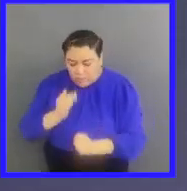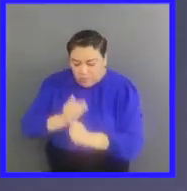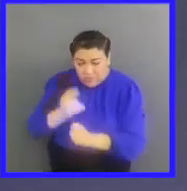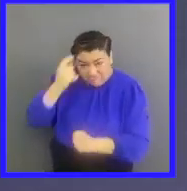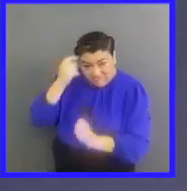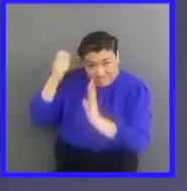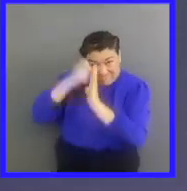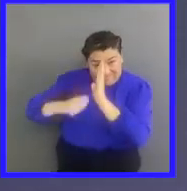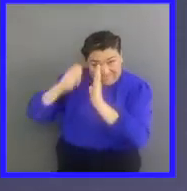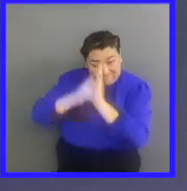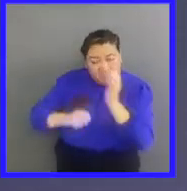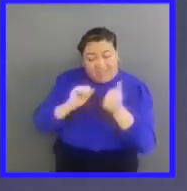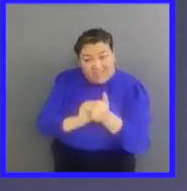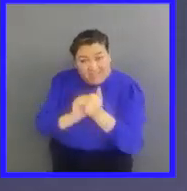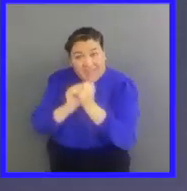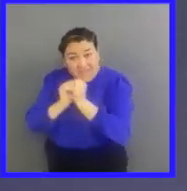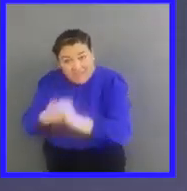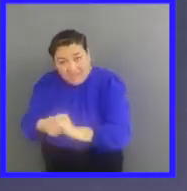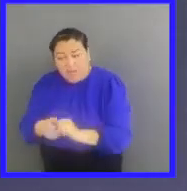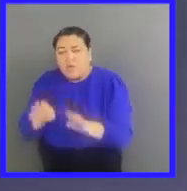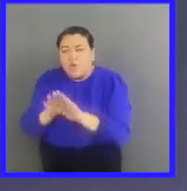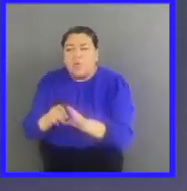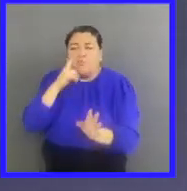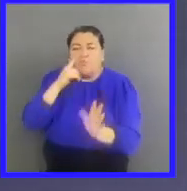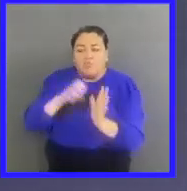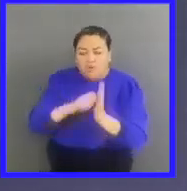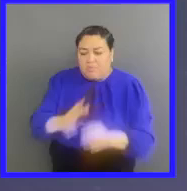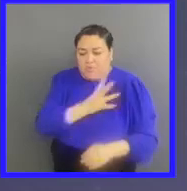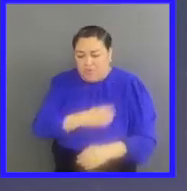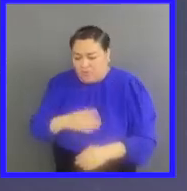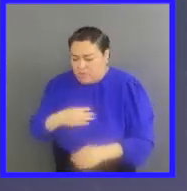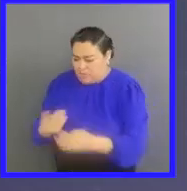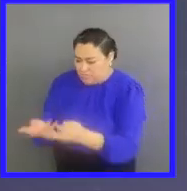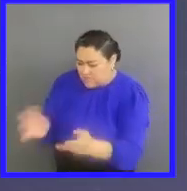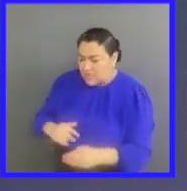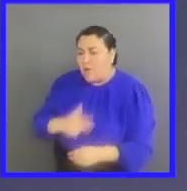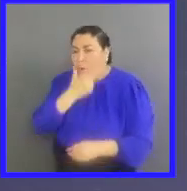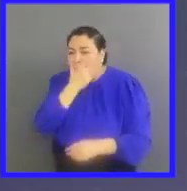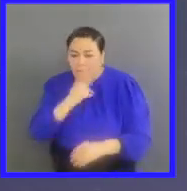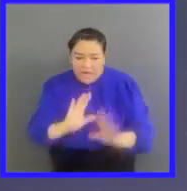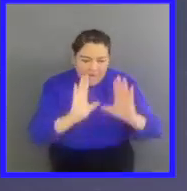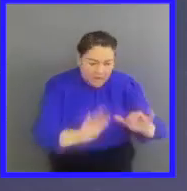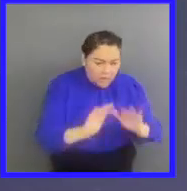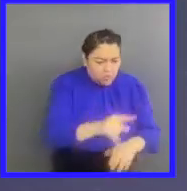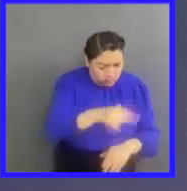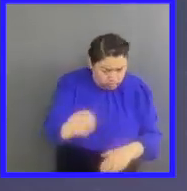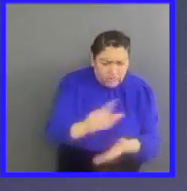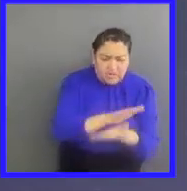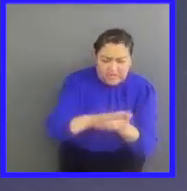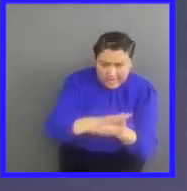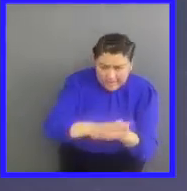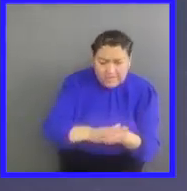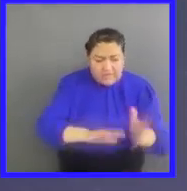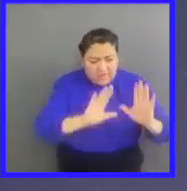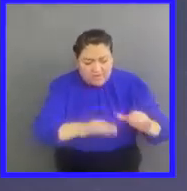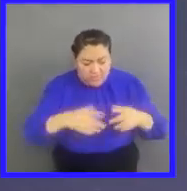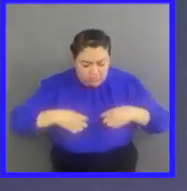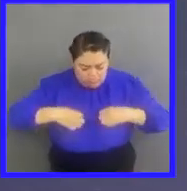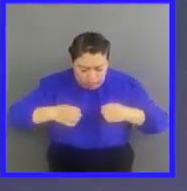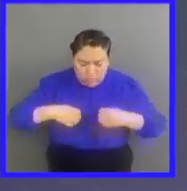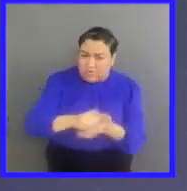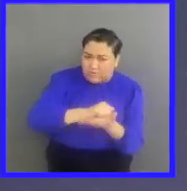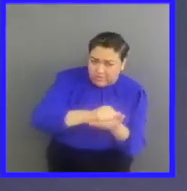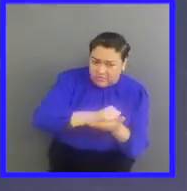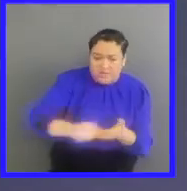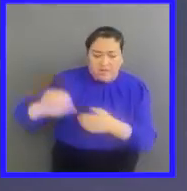¿no? Desde que, a ver, los hijos, los varones también pueden lavar trastes, también pueden lavar su ropa, también pueden barrer, pueden